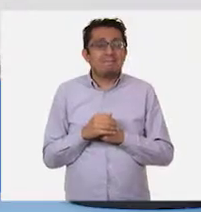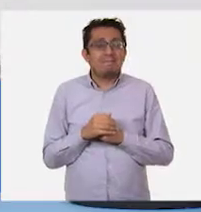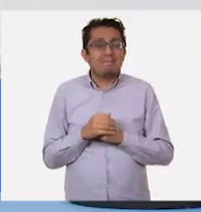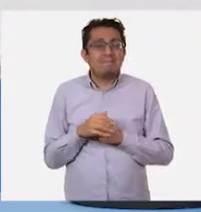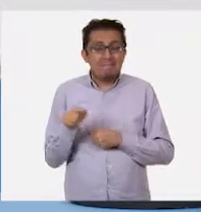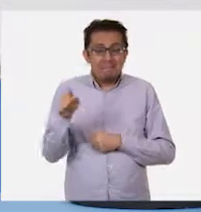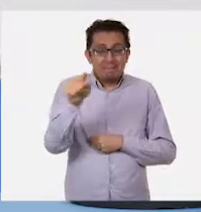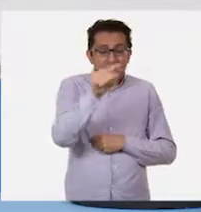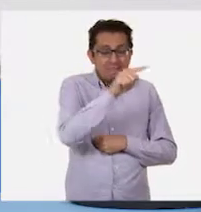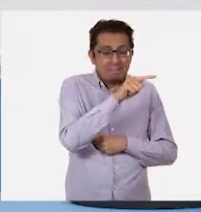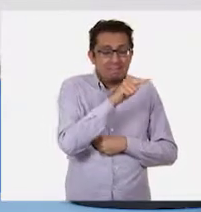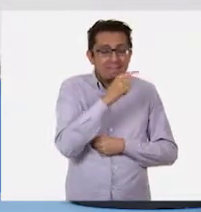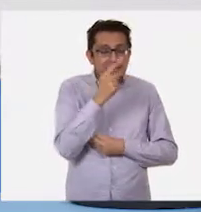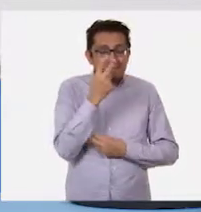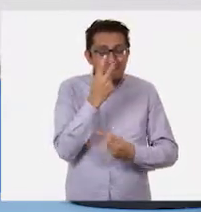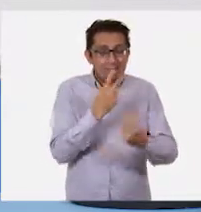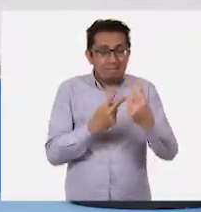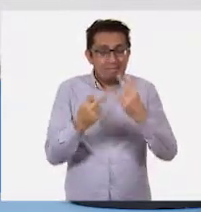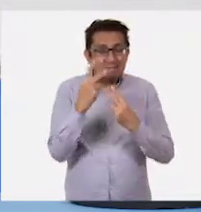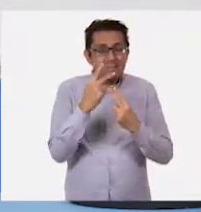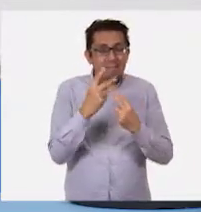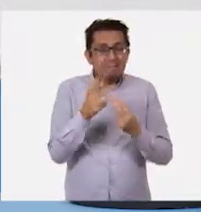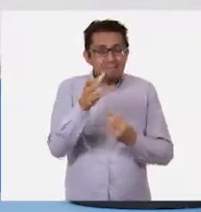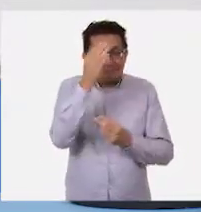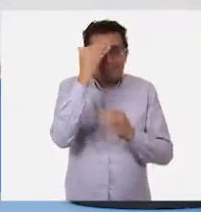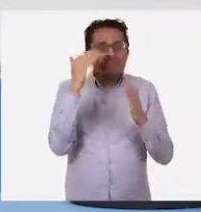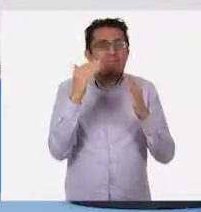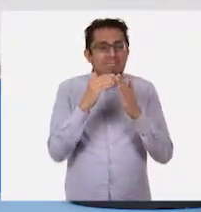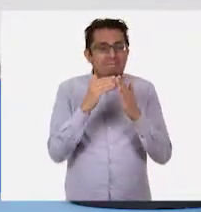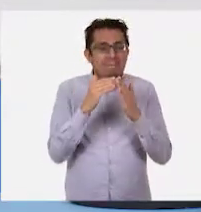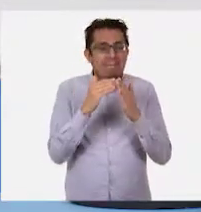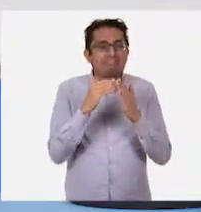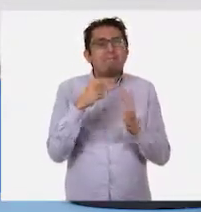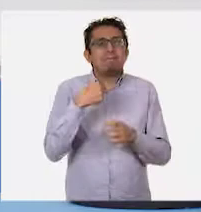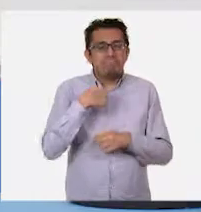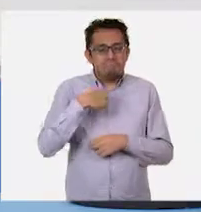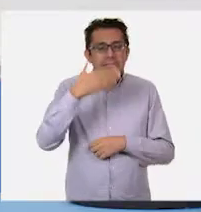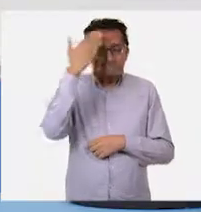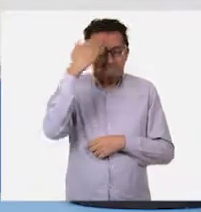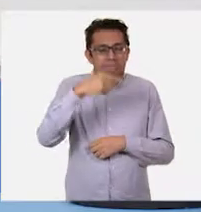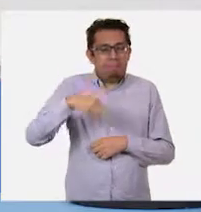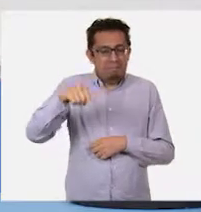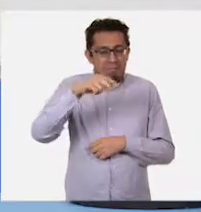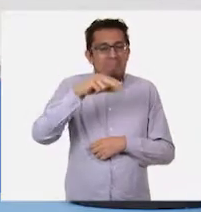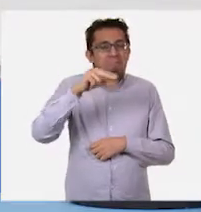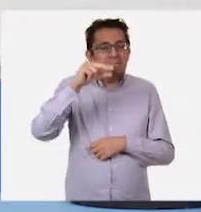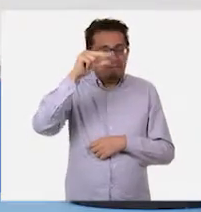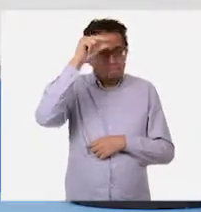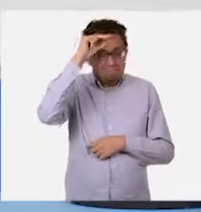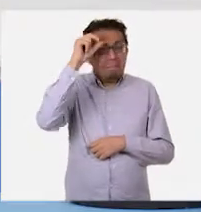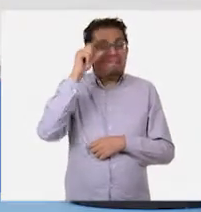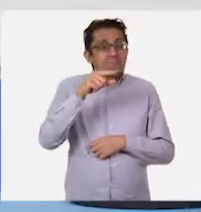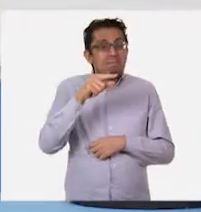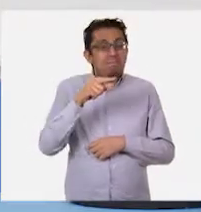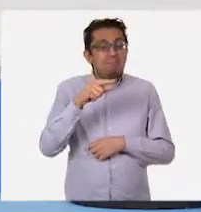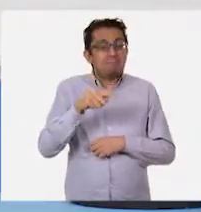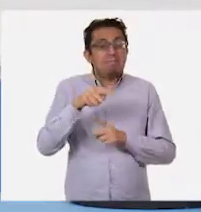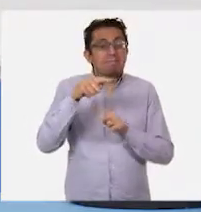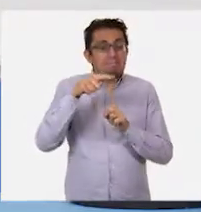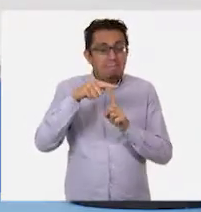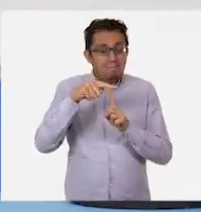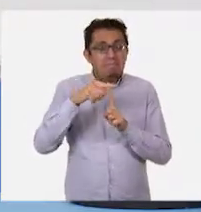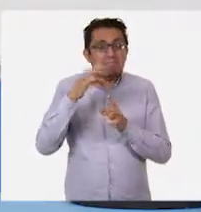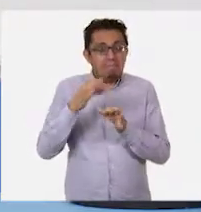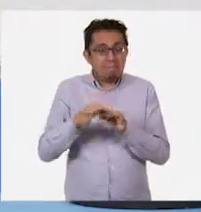siguen Aprende en Casa, sé que son muy inteligentes, que hacen las tareas, que se lavan las manos.